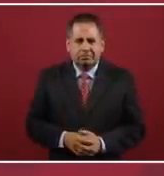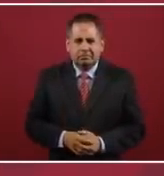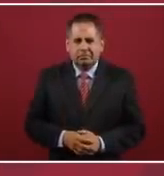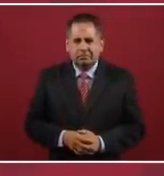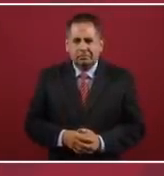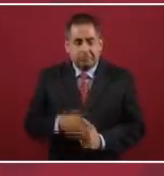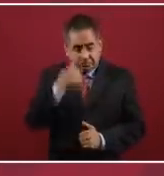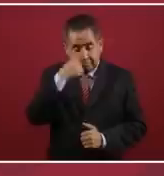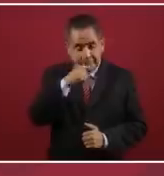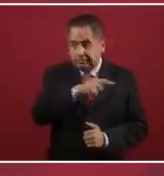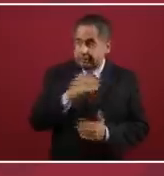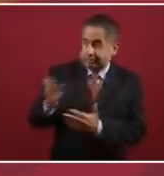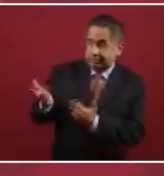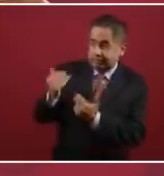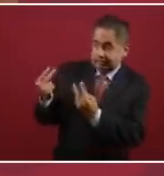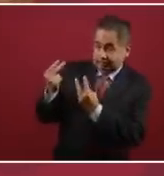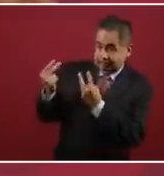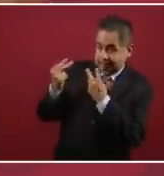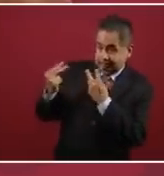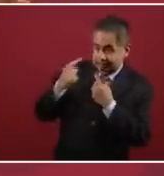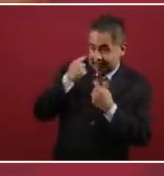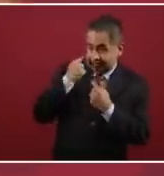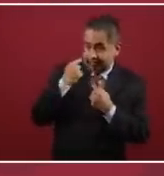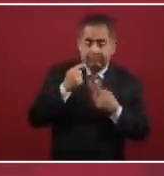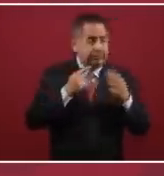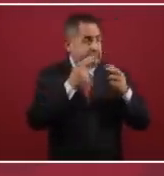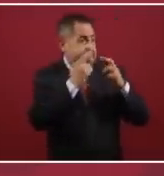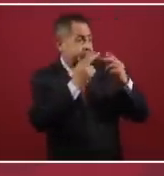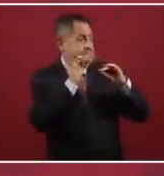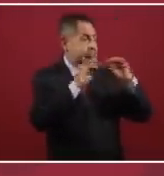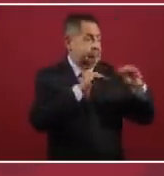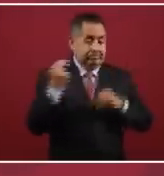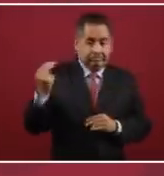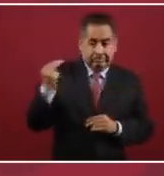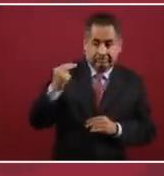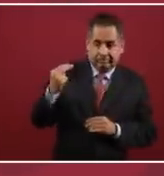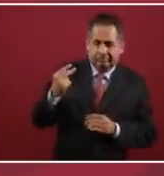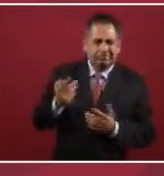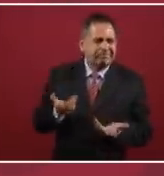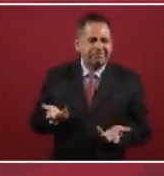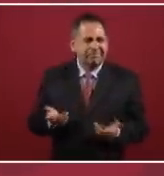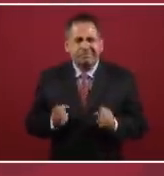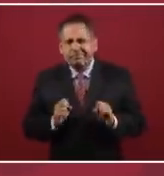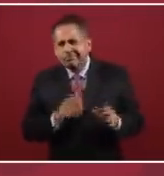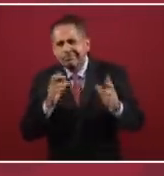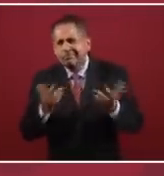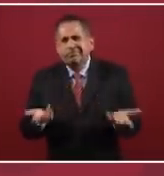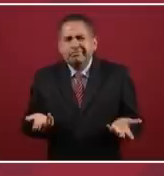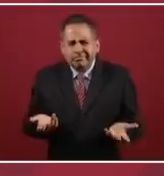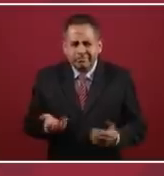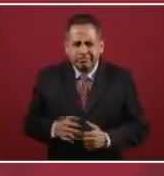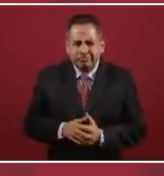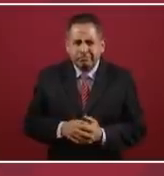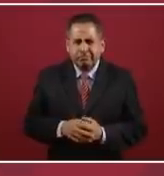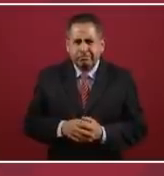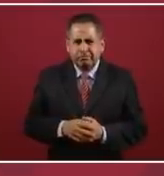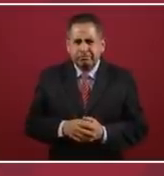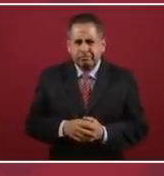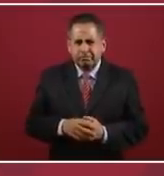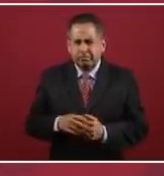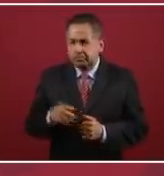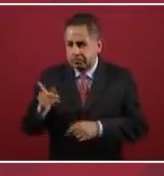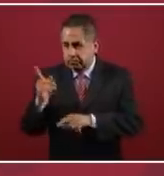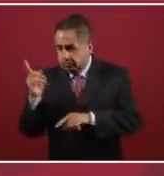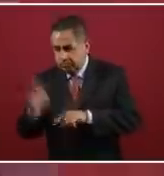Porque eso es lo que quieren, es propaganda. ¿Sí? No es que no vayan los